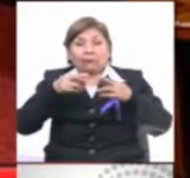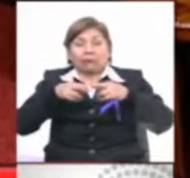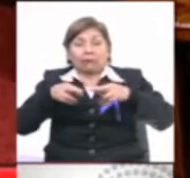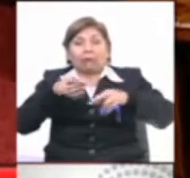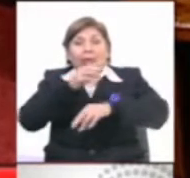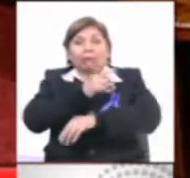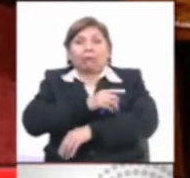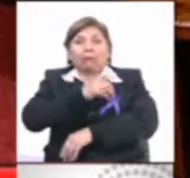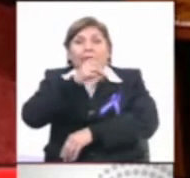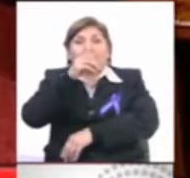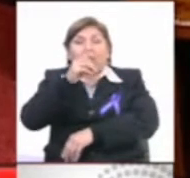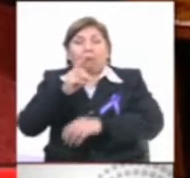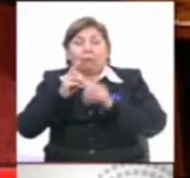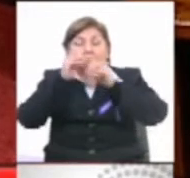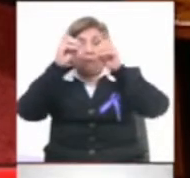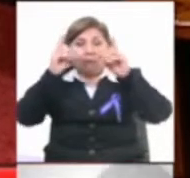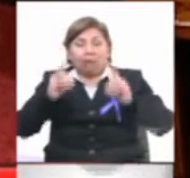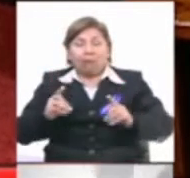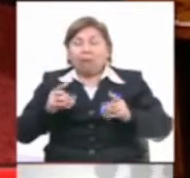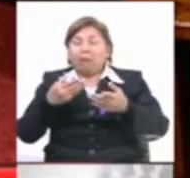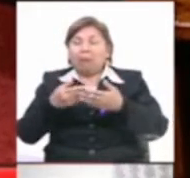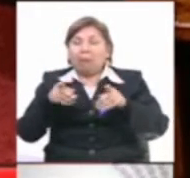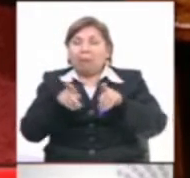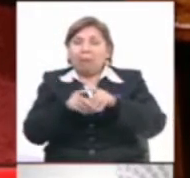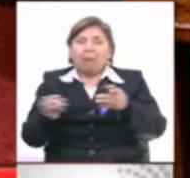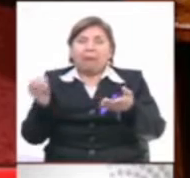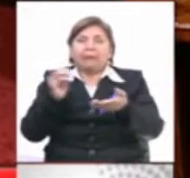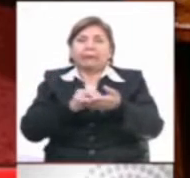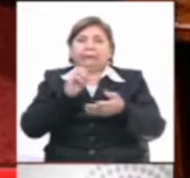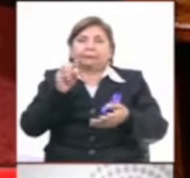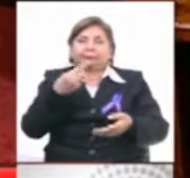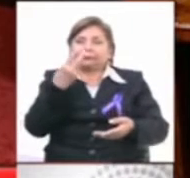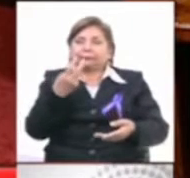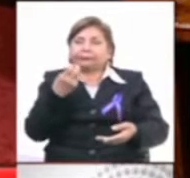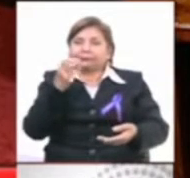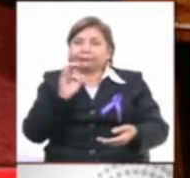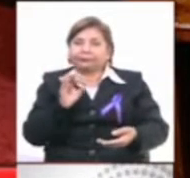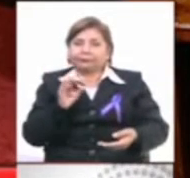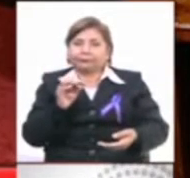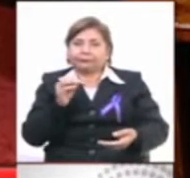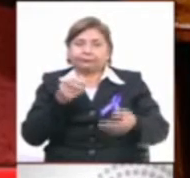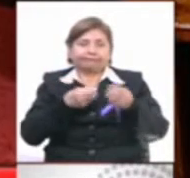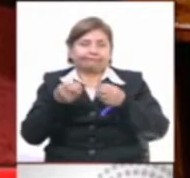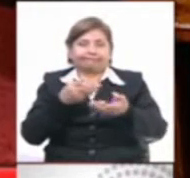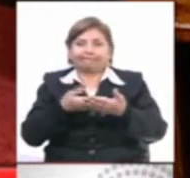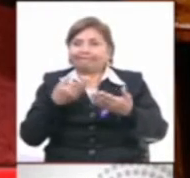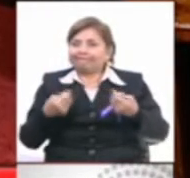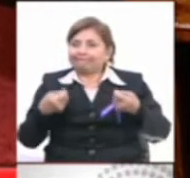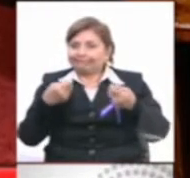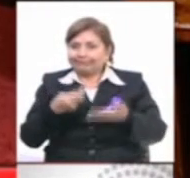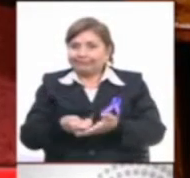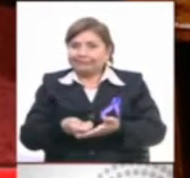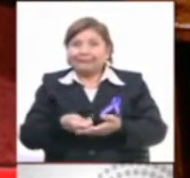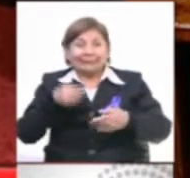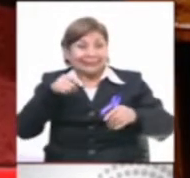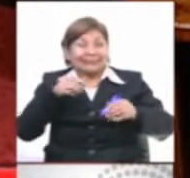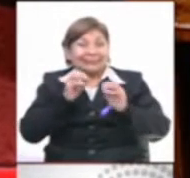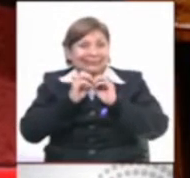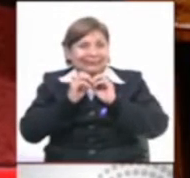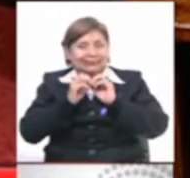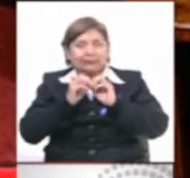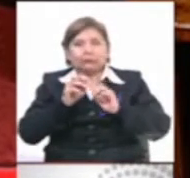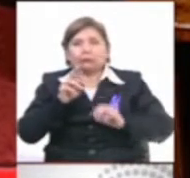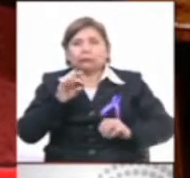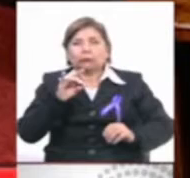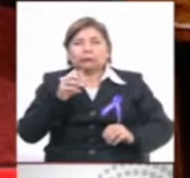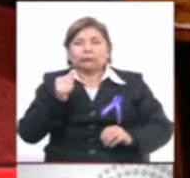departamental. Adicionalmente, se está asignando 1.200 millones para la ejecución de inversiones de saneamiento